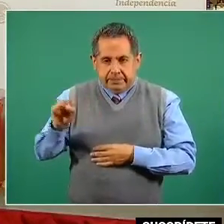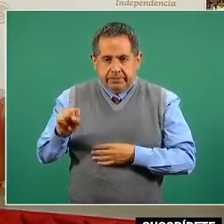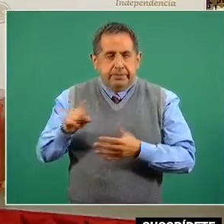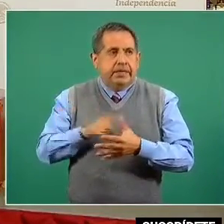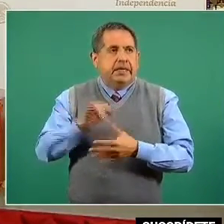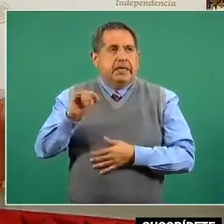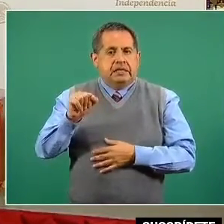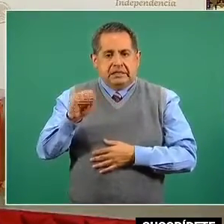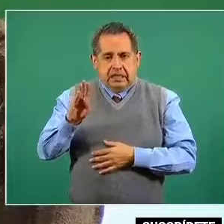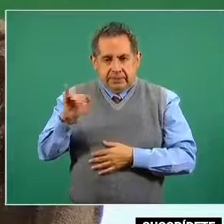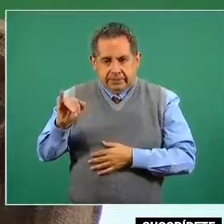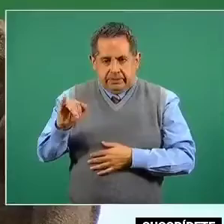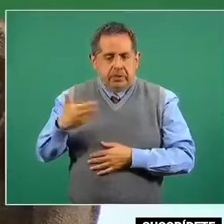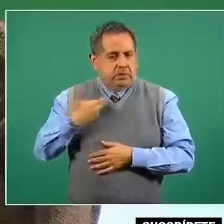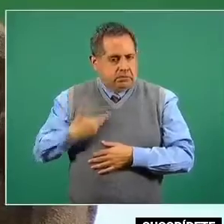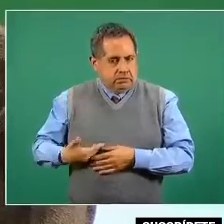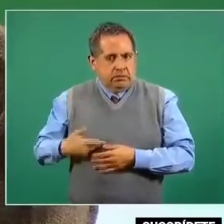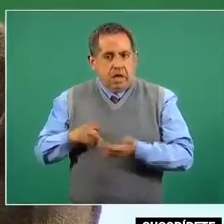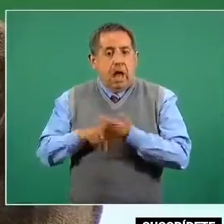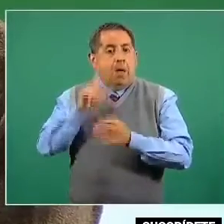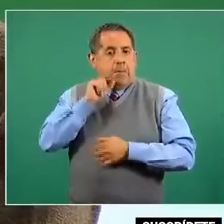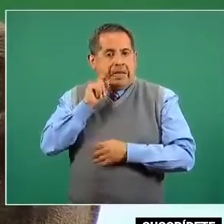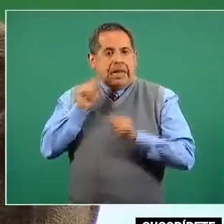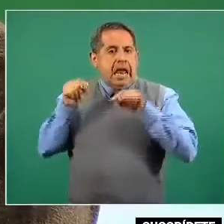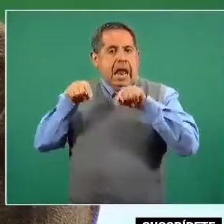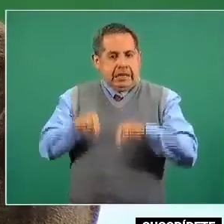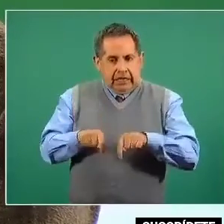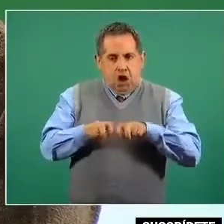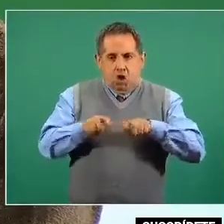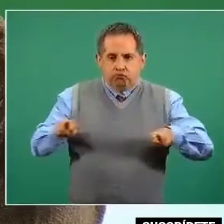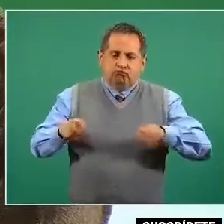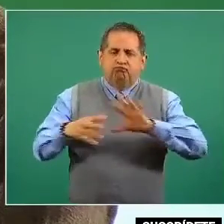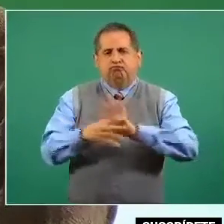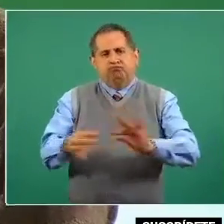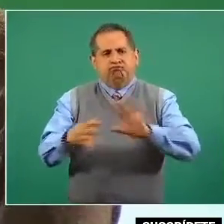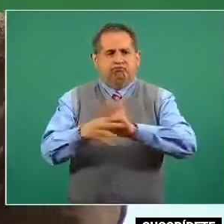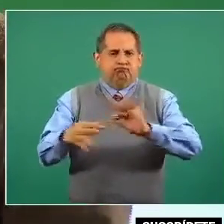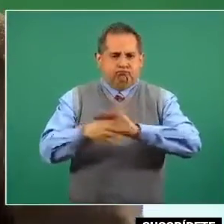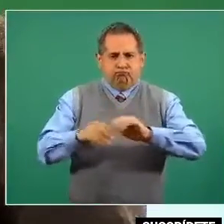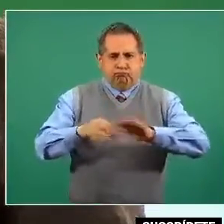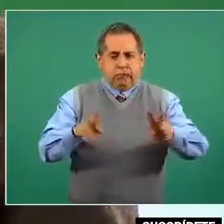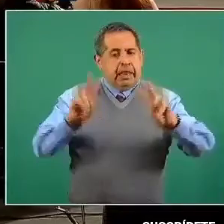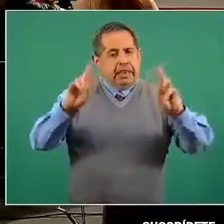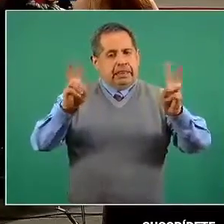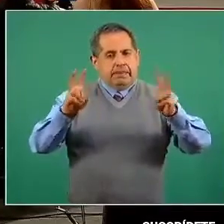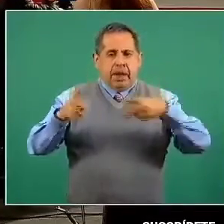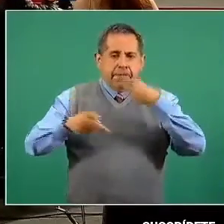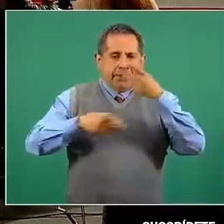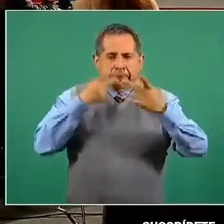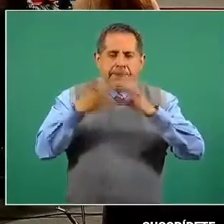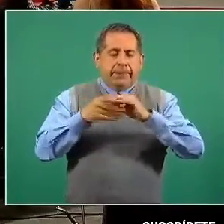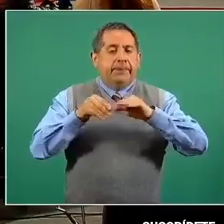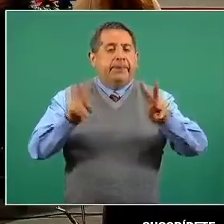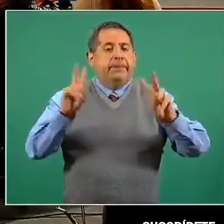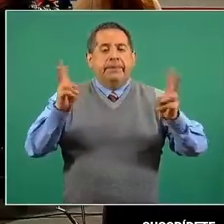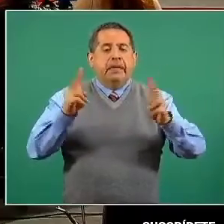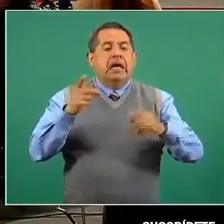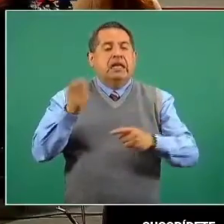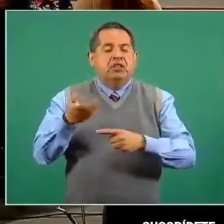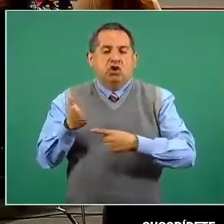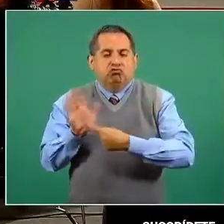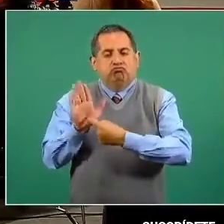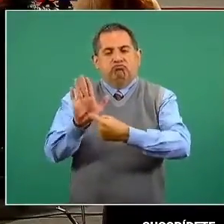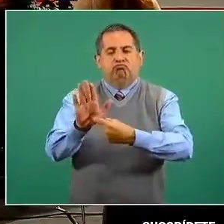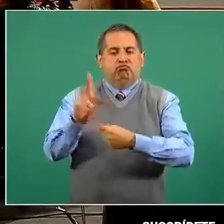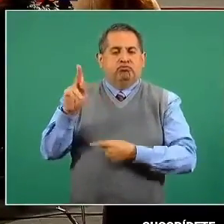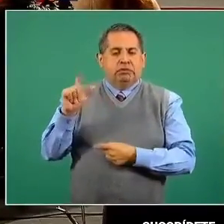INSABI, y un servidor estaremos también aquí en la sala. Y el tema fundamentalmente va a ser presentar precisamente